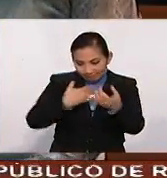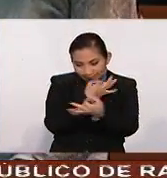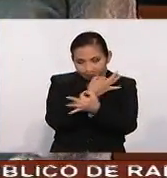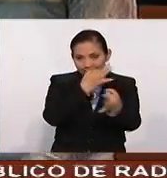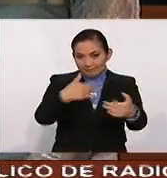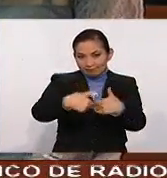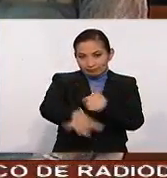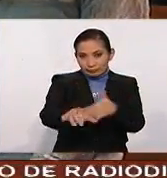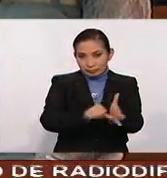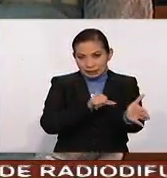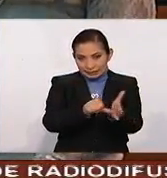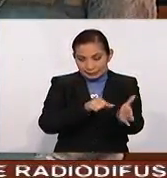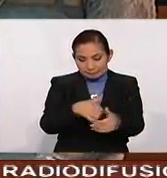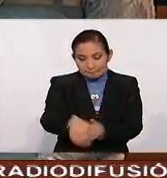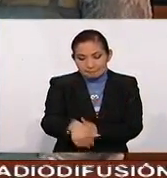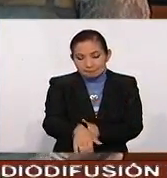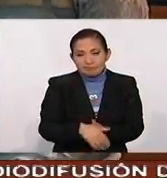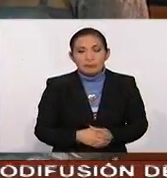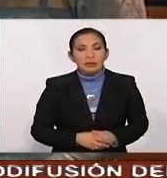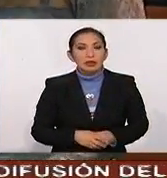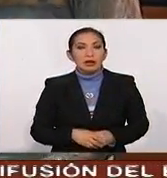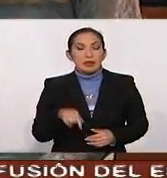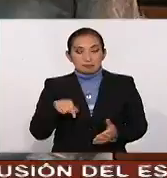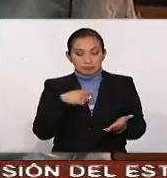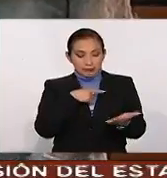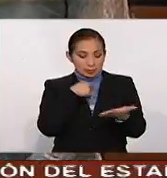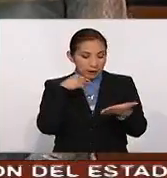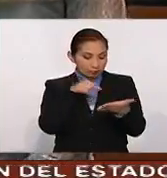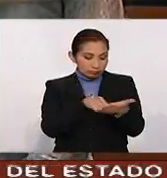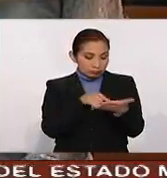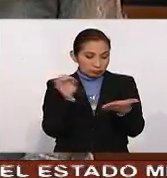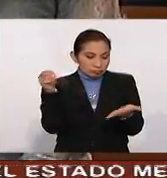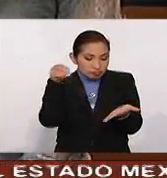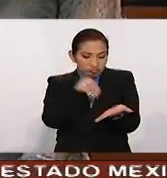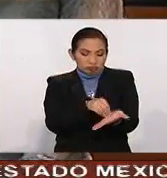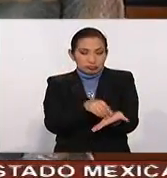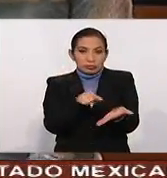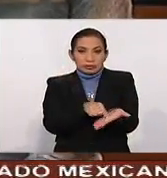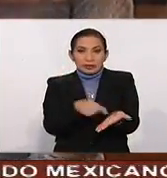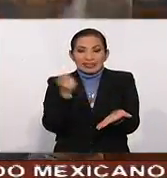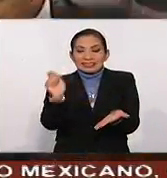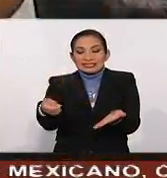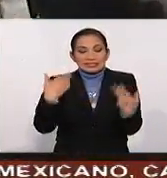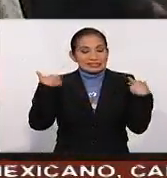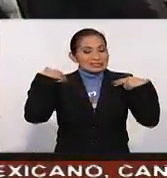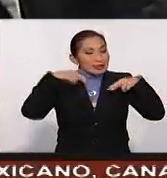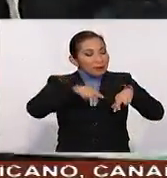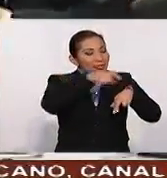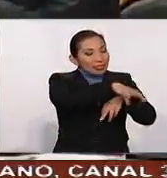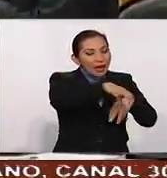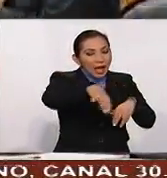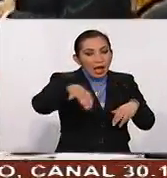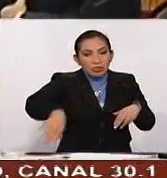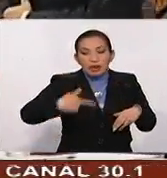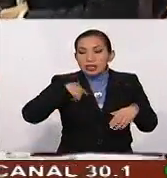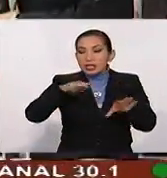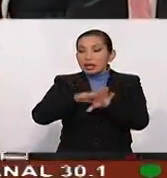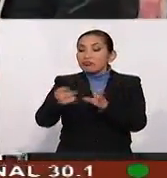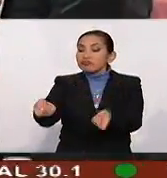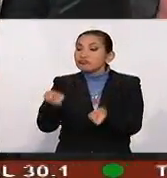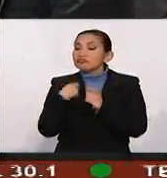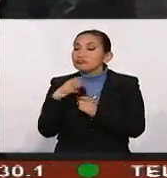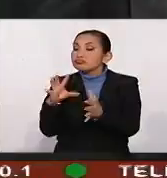en los próximos meses, se den mecanismos de representación, de rendición de